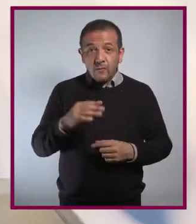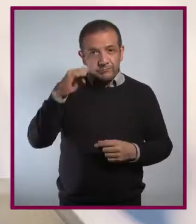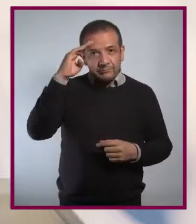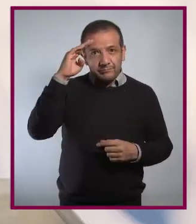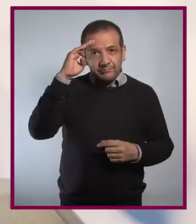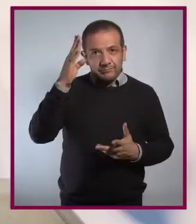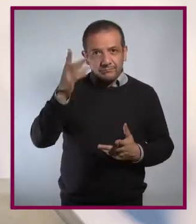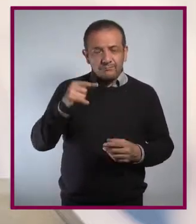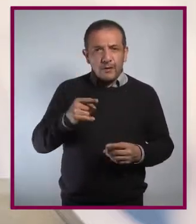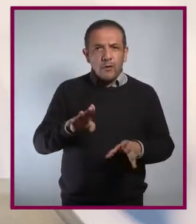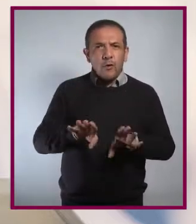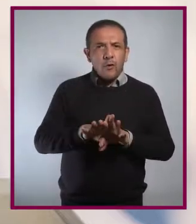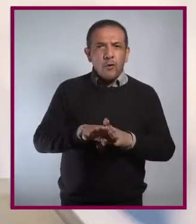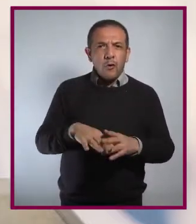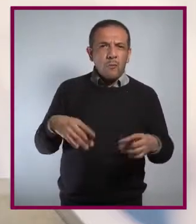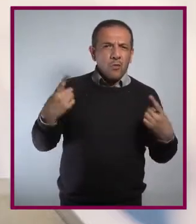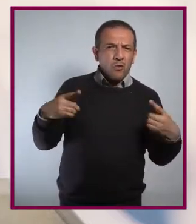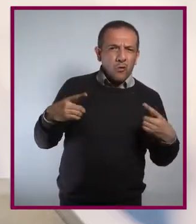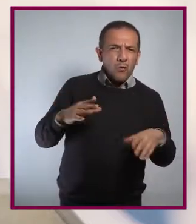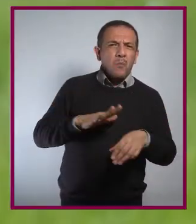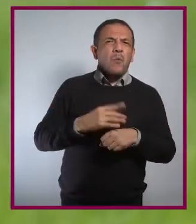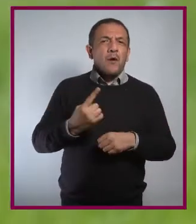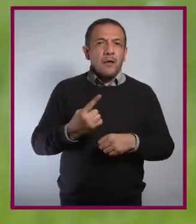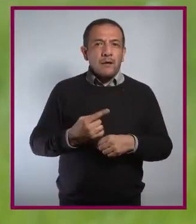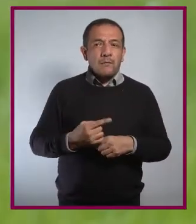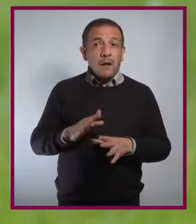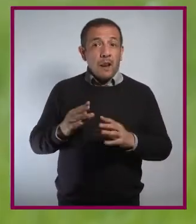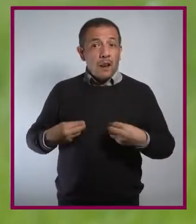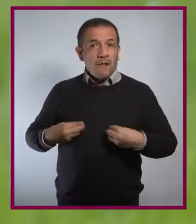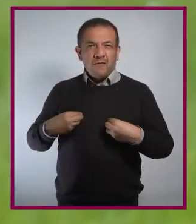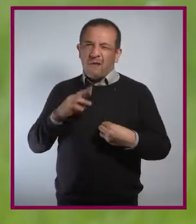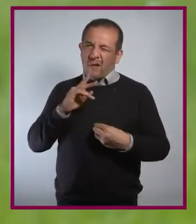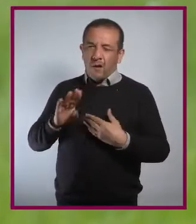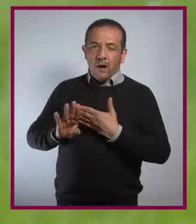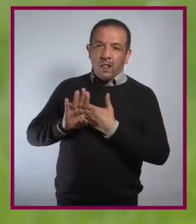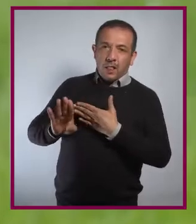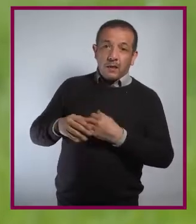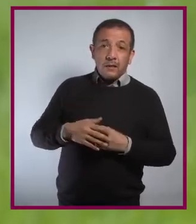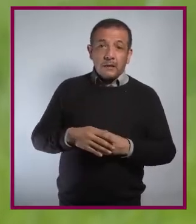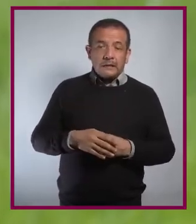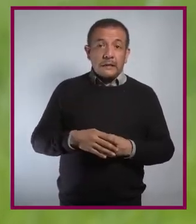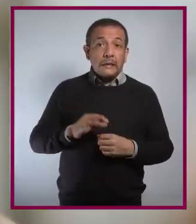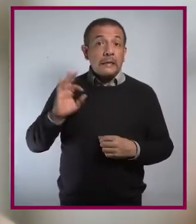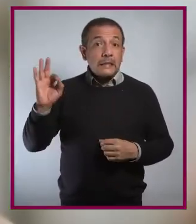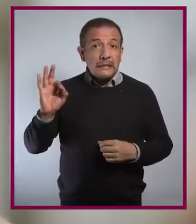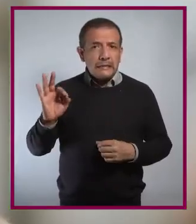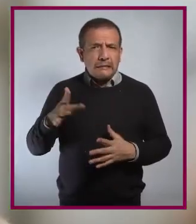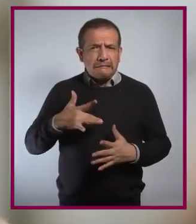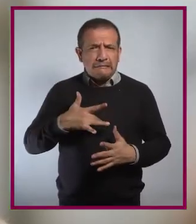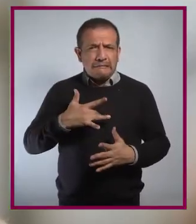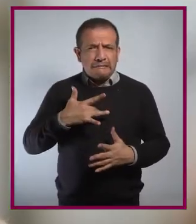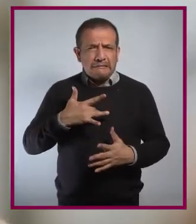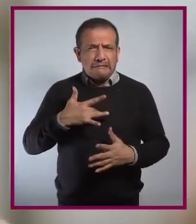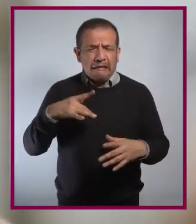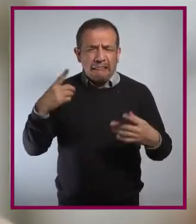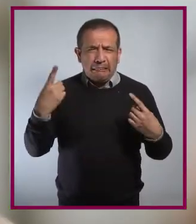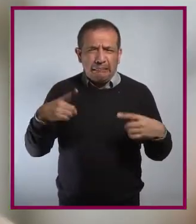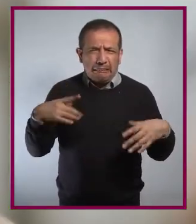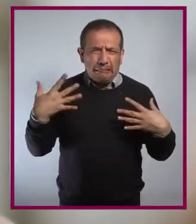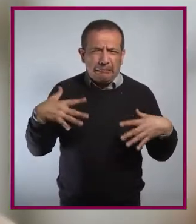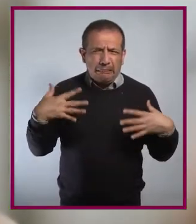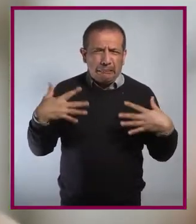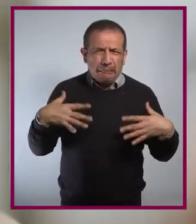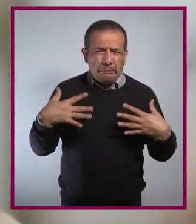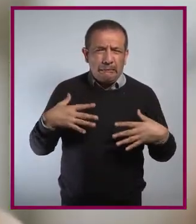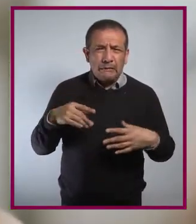dolor? ¿No sería la vida muy bella sin él? Es probable que la sensación del dolor sea conocida